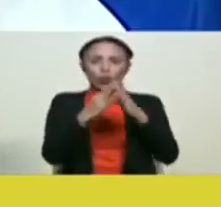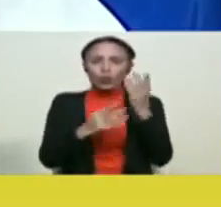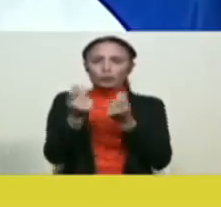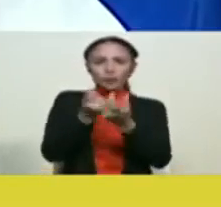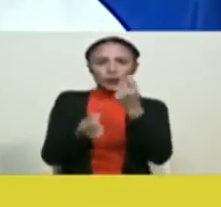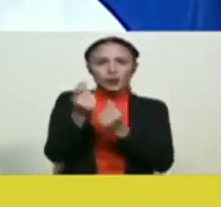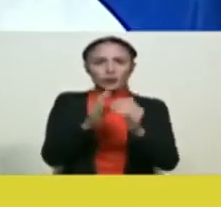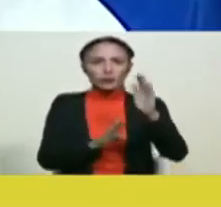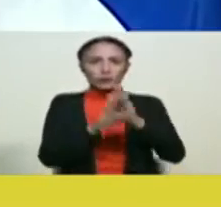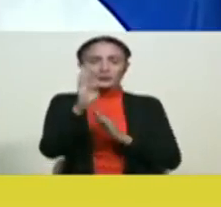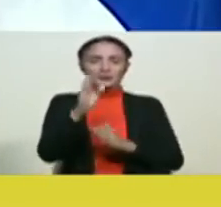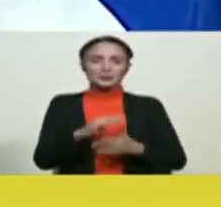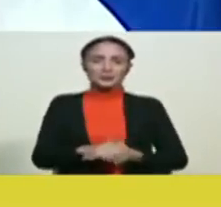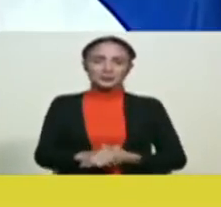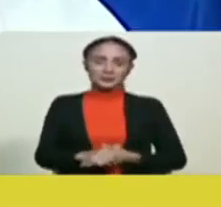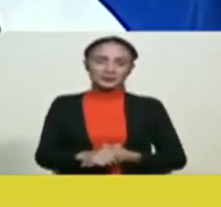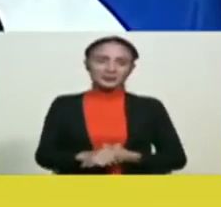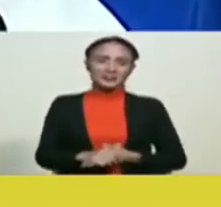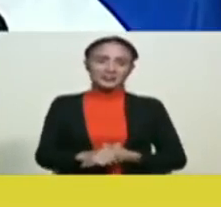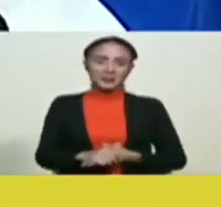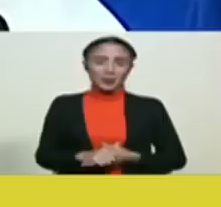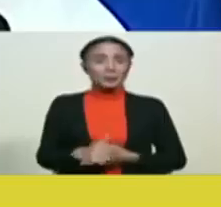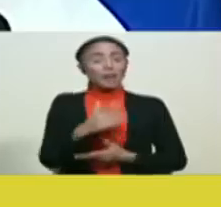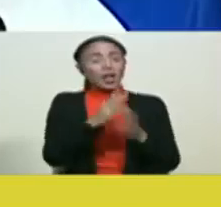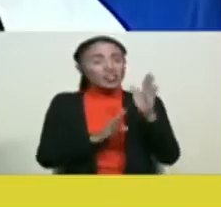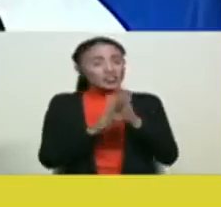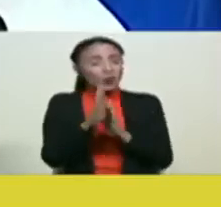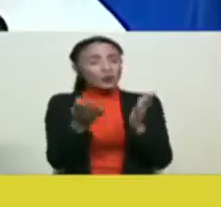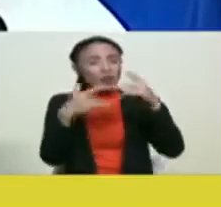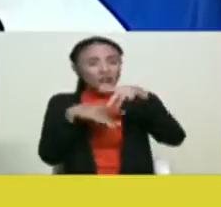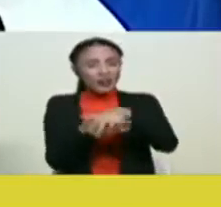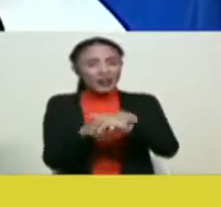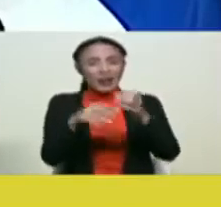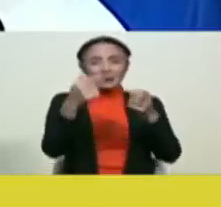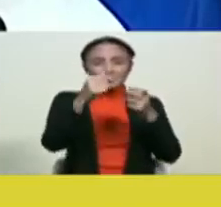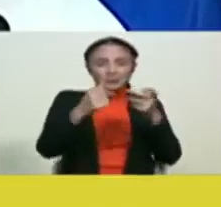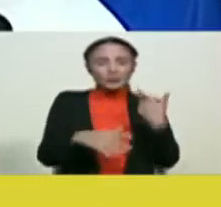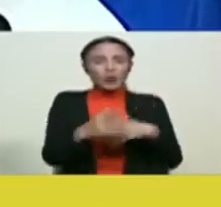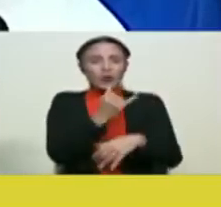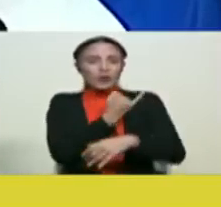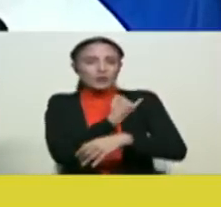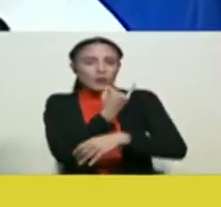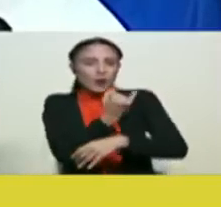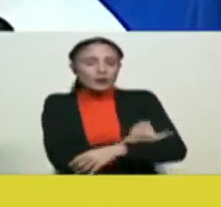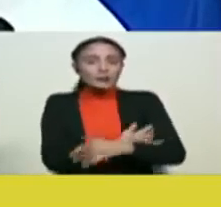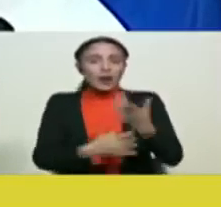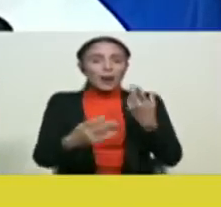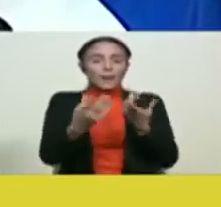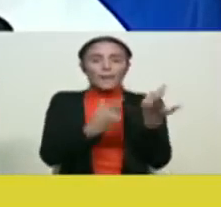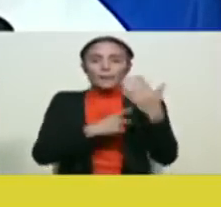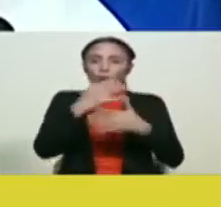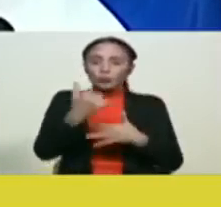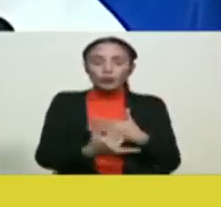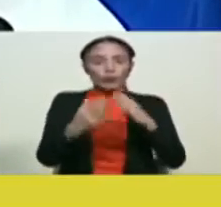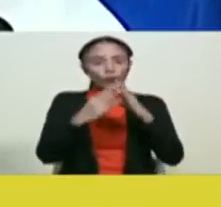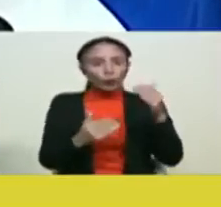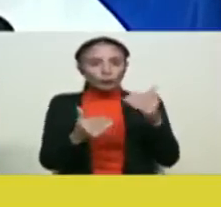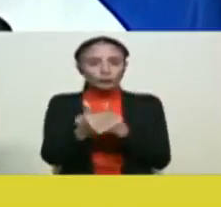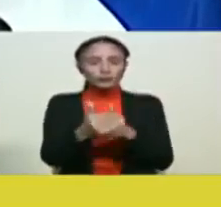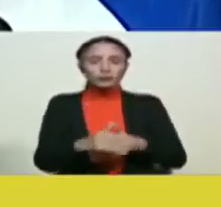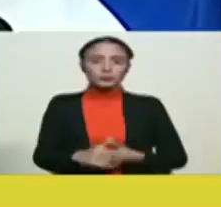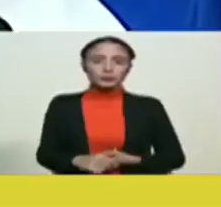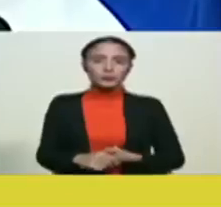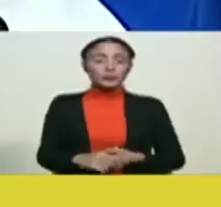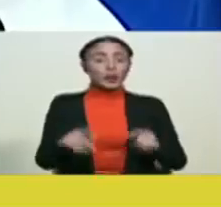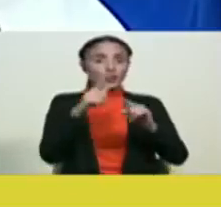de satisfacción de necesidades de desarrollo integral de las fuerzas productivas como ya lo han logrado otros